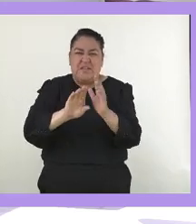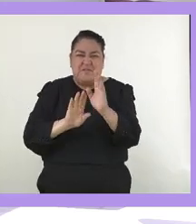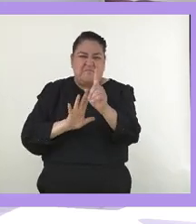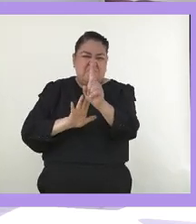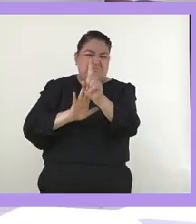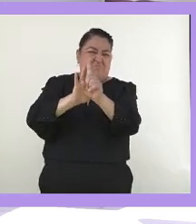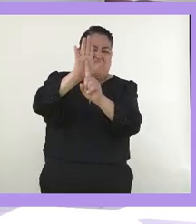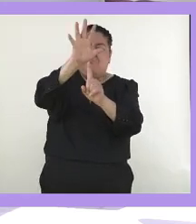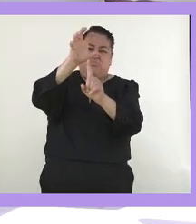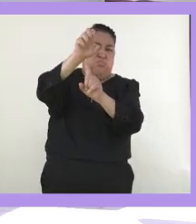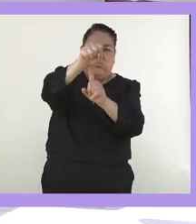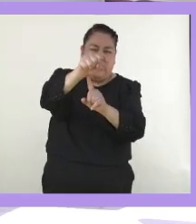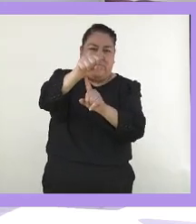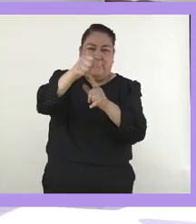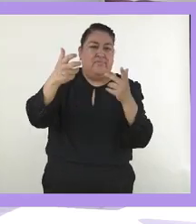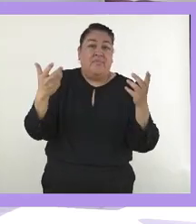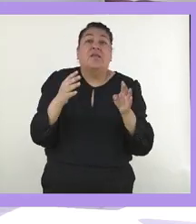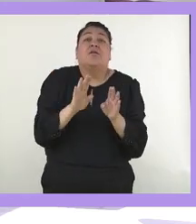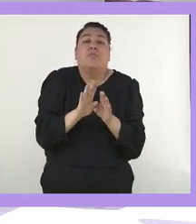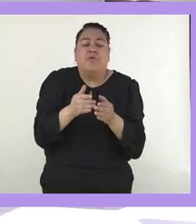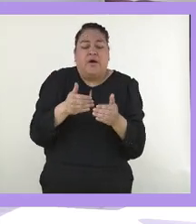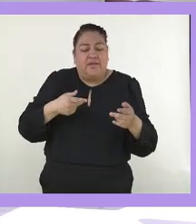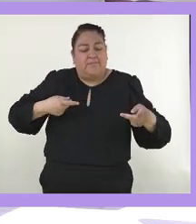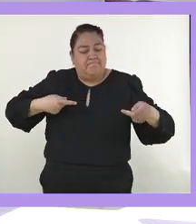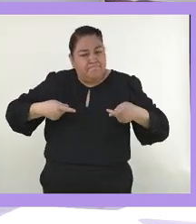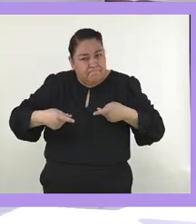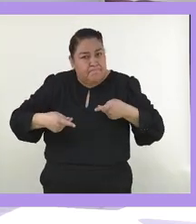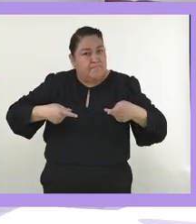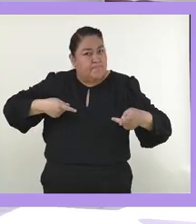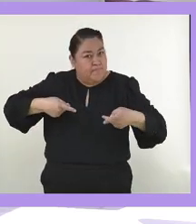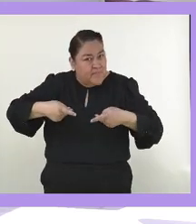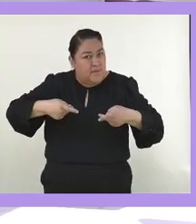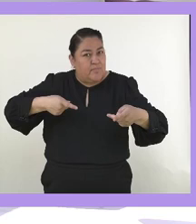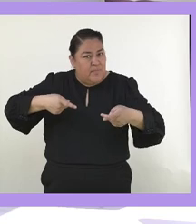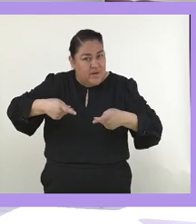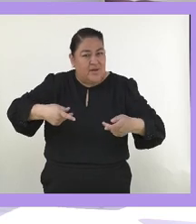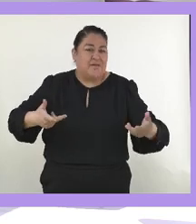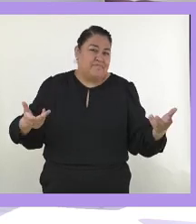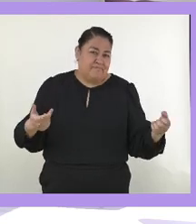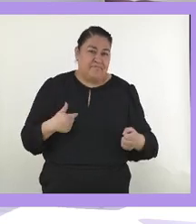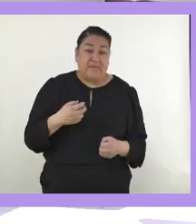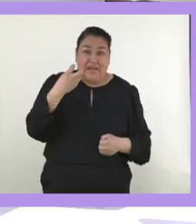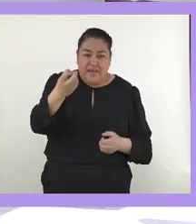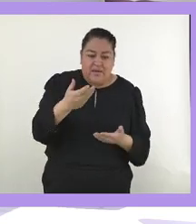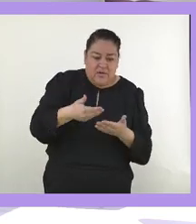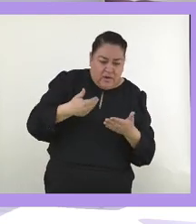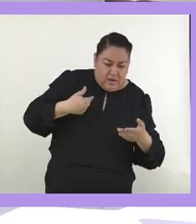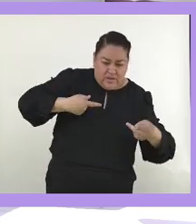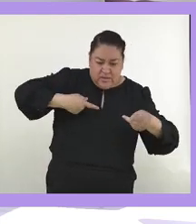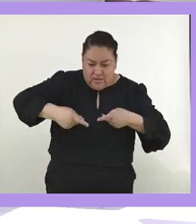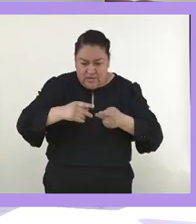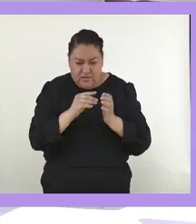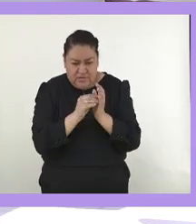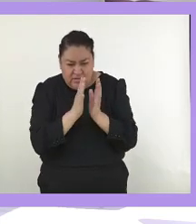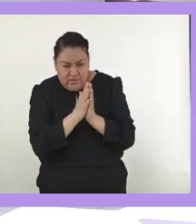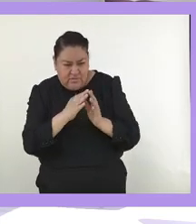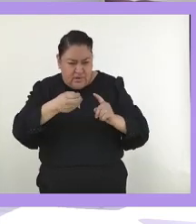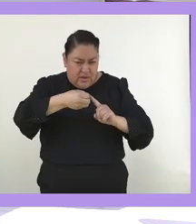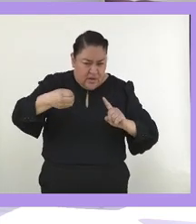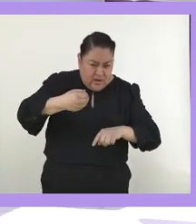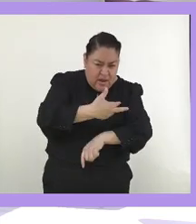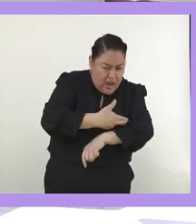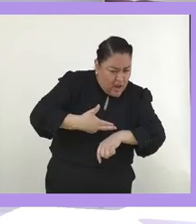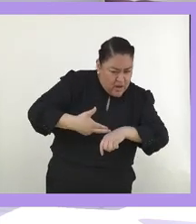estructurar este haciendo este análisis y creando una estructura Perdón una estrategia